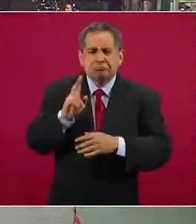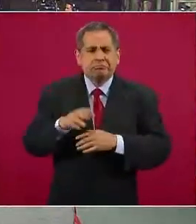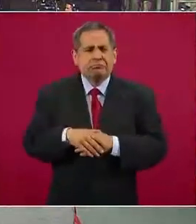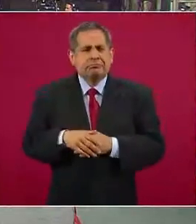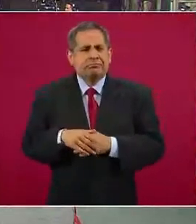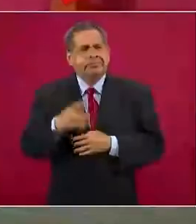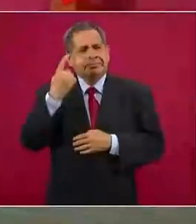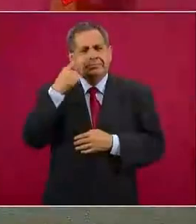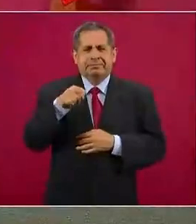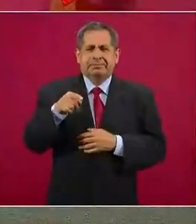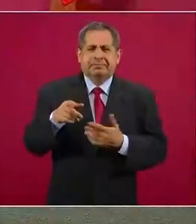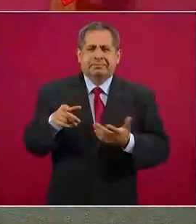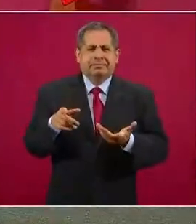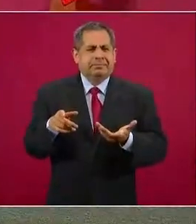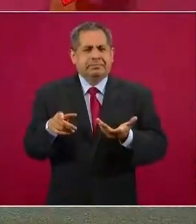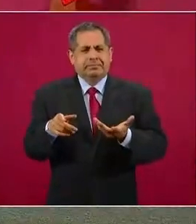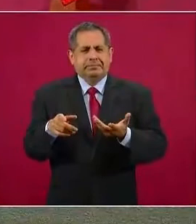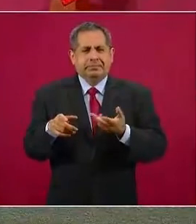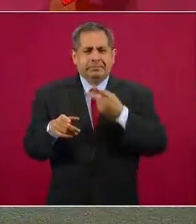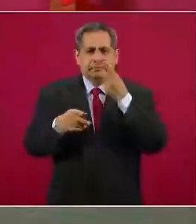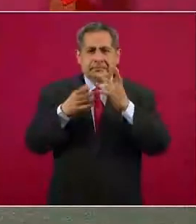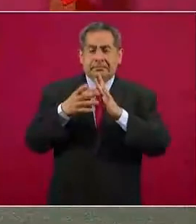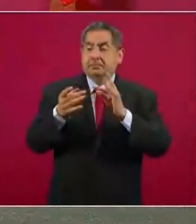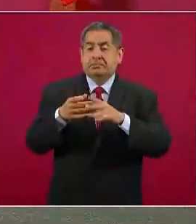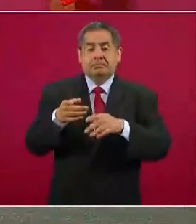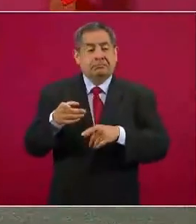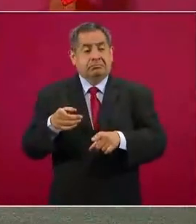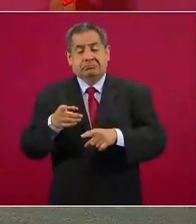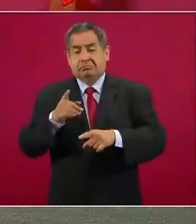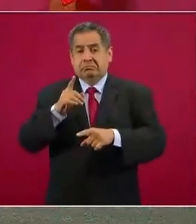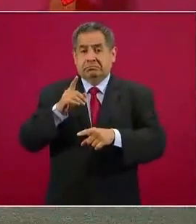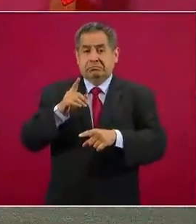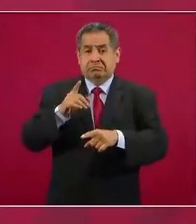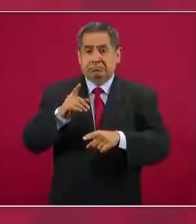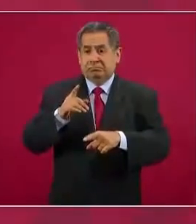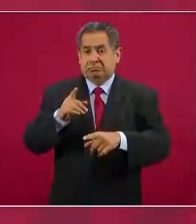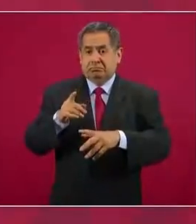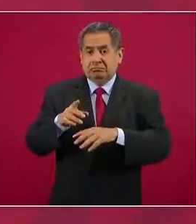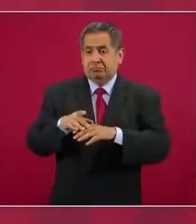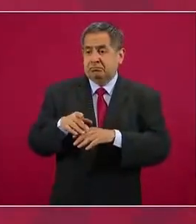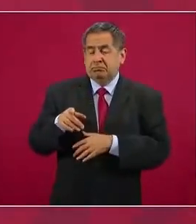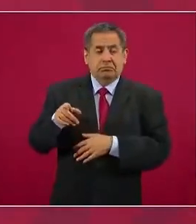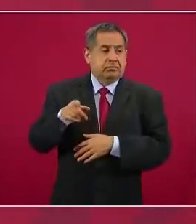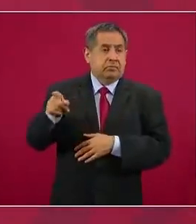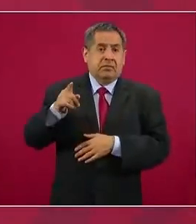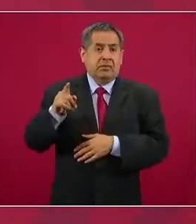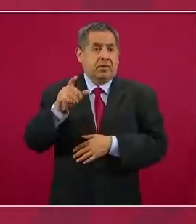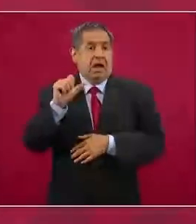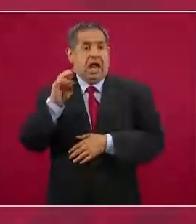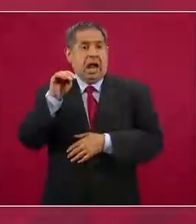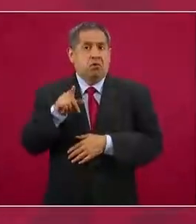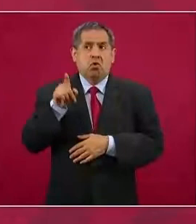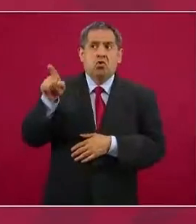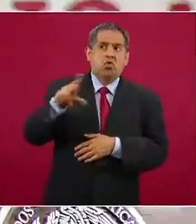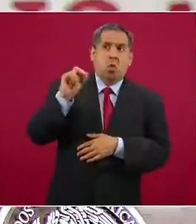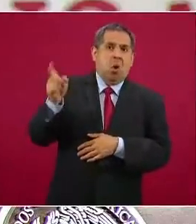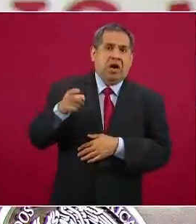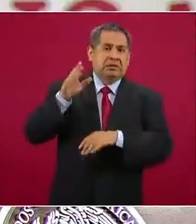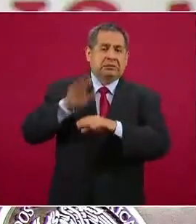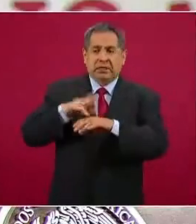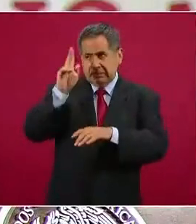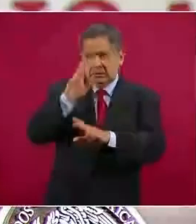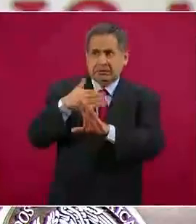replicar y decir que no es cierto que yo sea el más atacado desde Madero